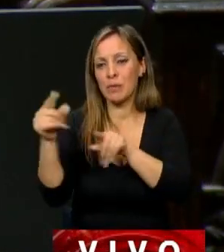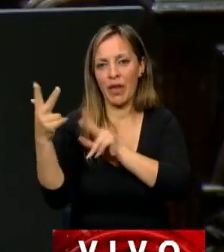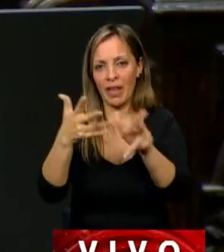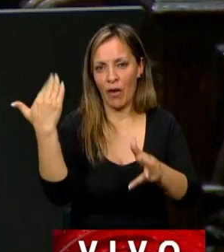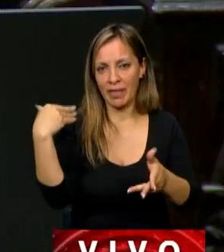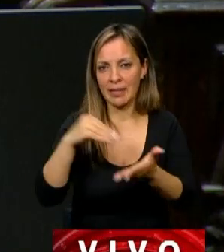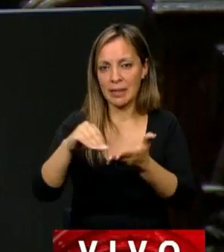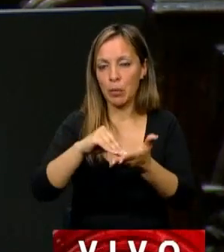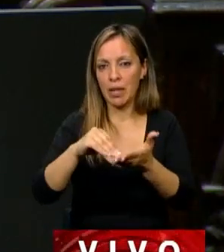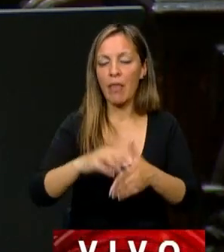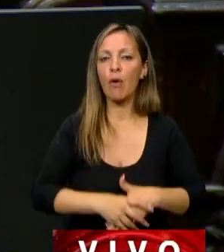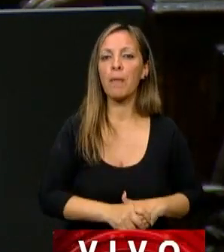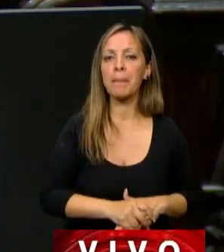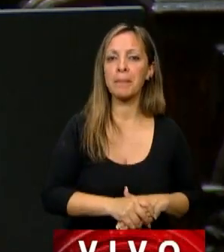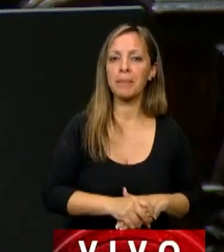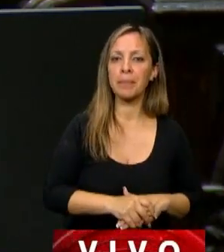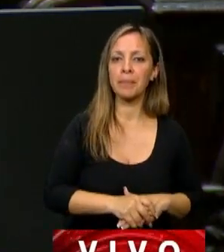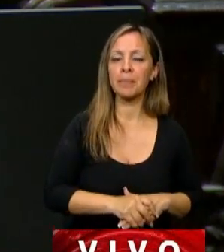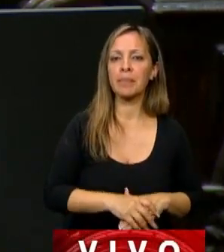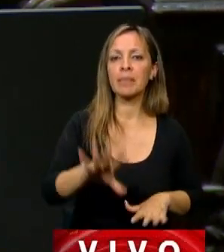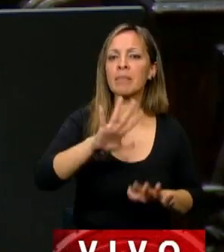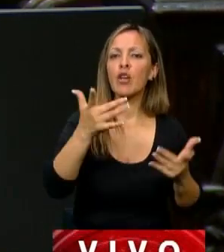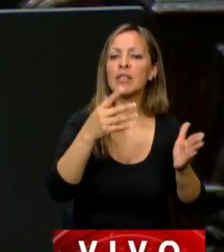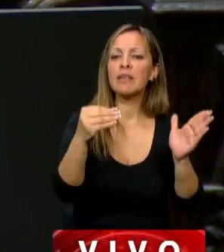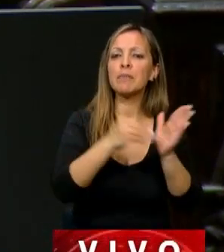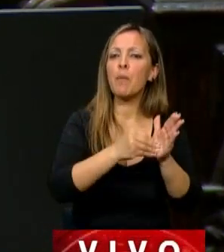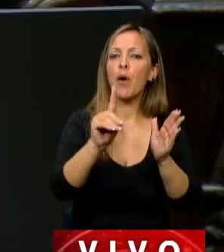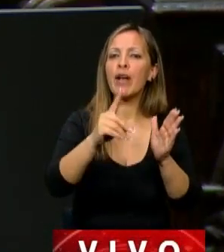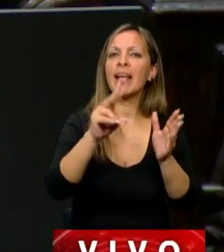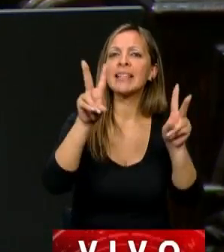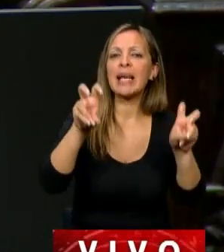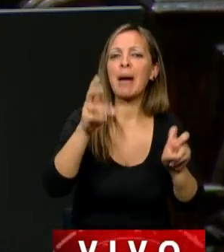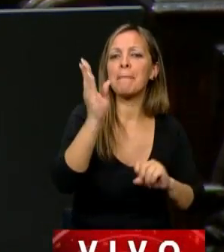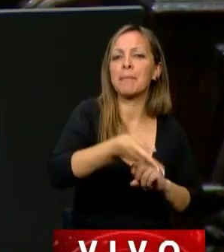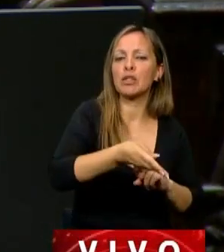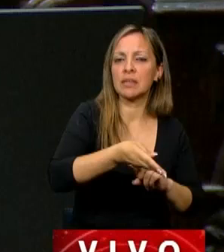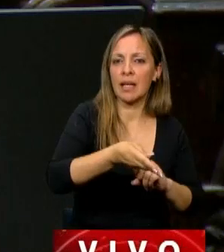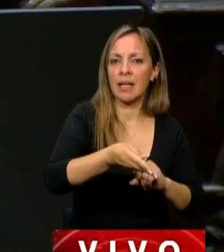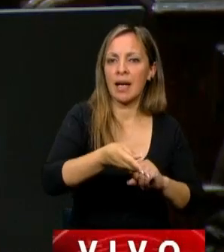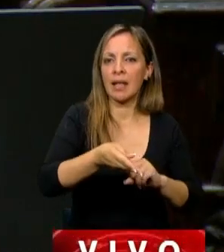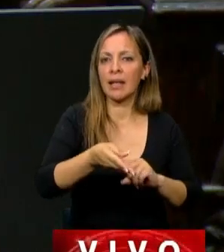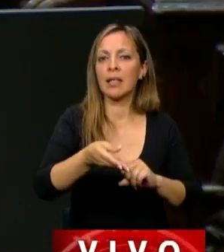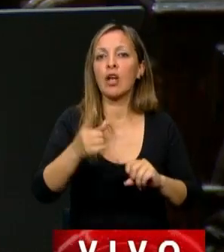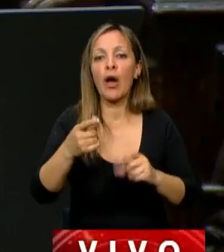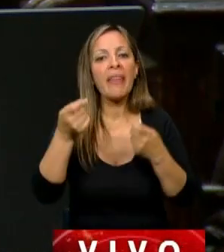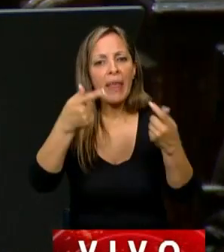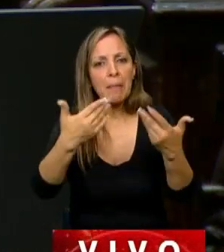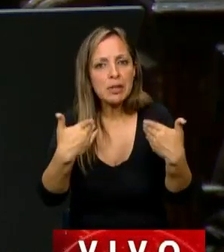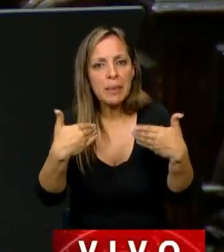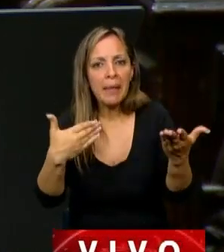bien el diputado propinante, ya no la fija en términos nominales, sino que también permite que junto con el